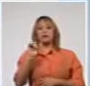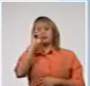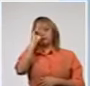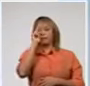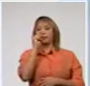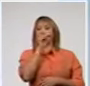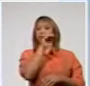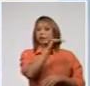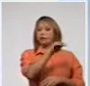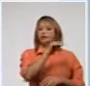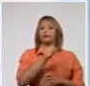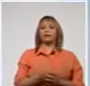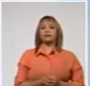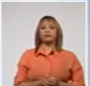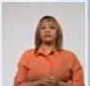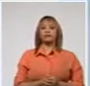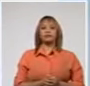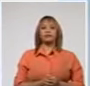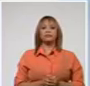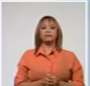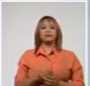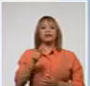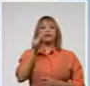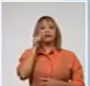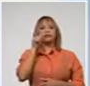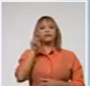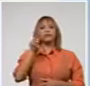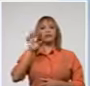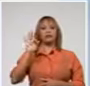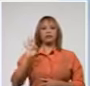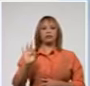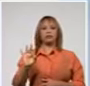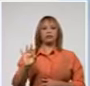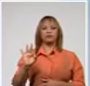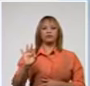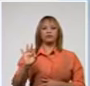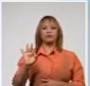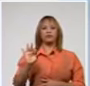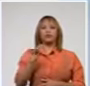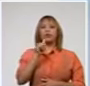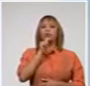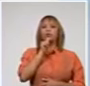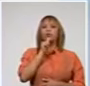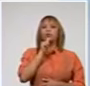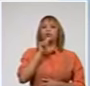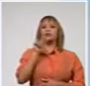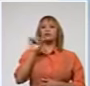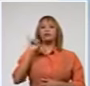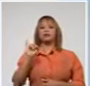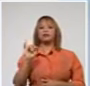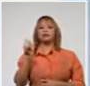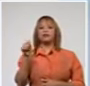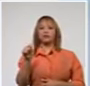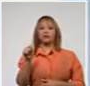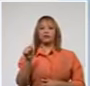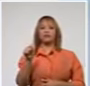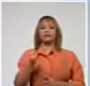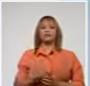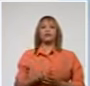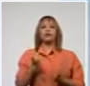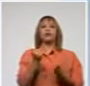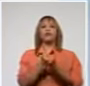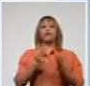nuestros hospitales, en vigilancia 28, sospechosos 610 y